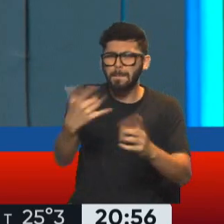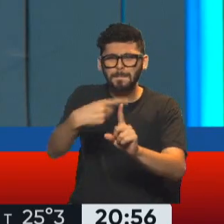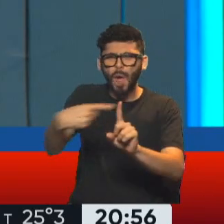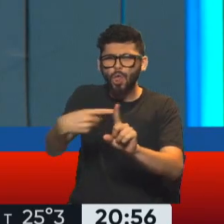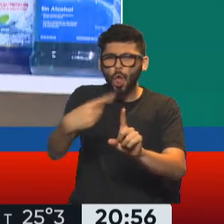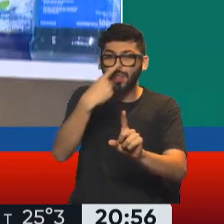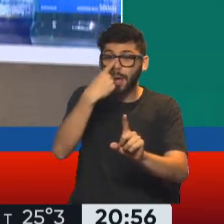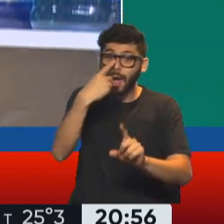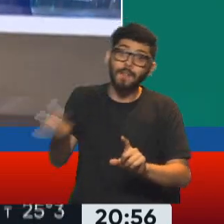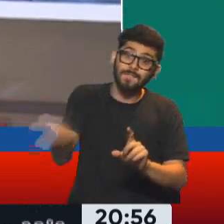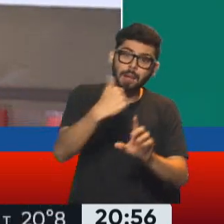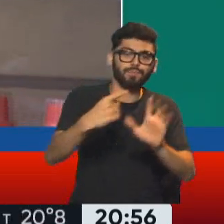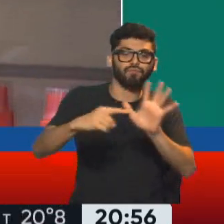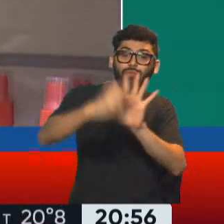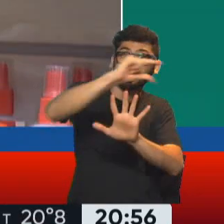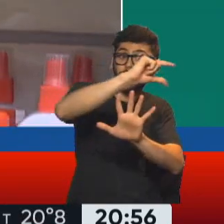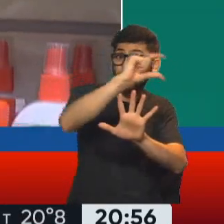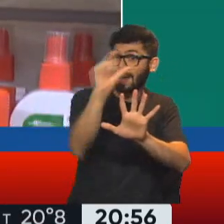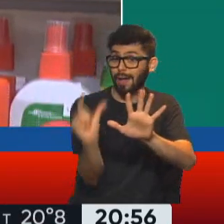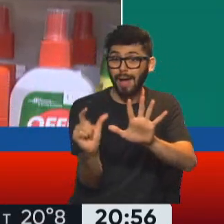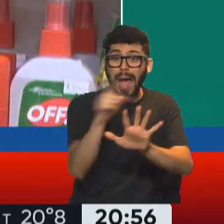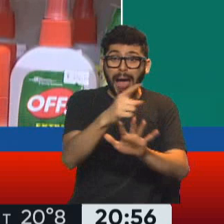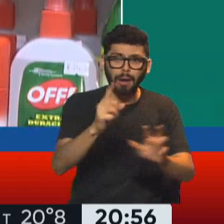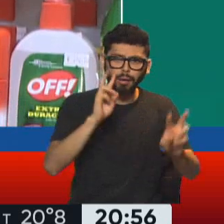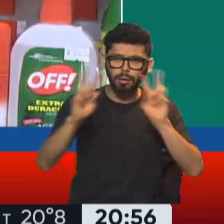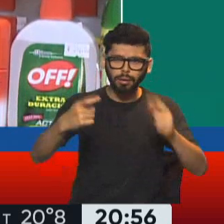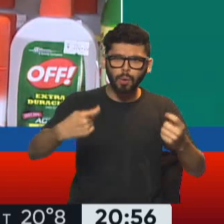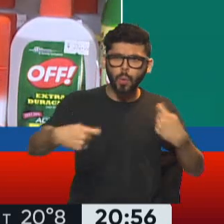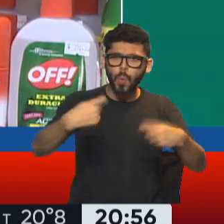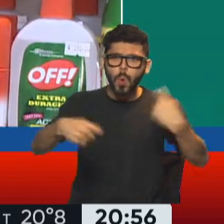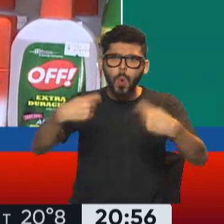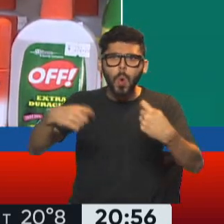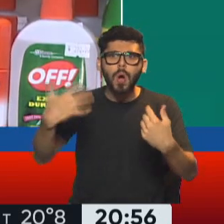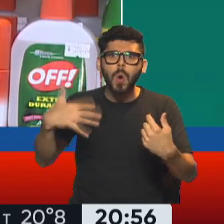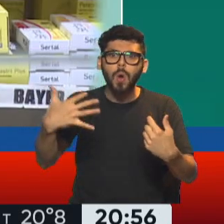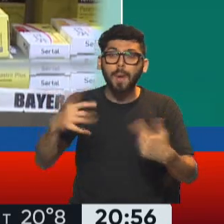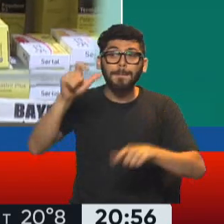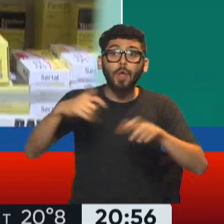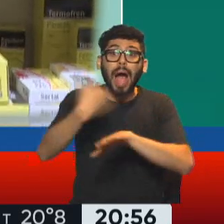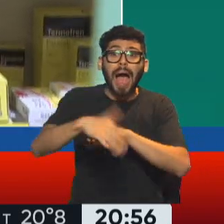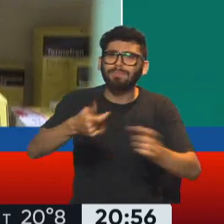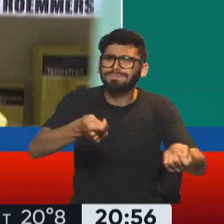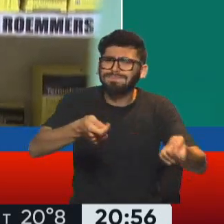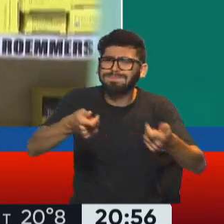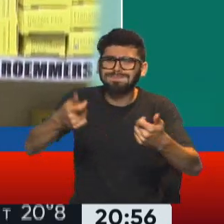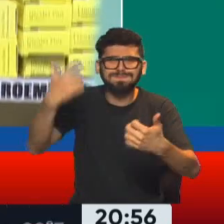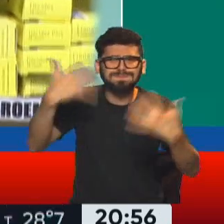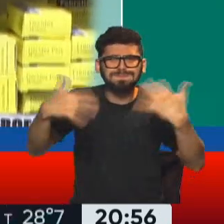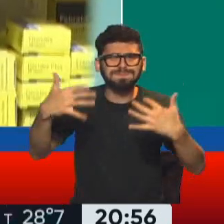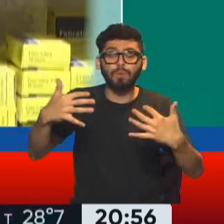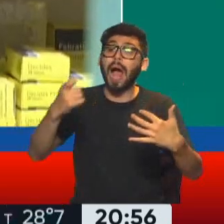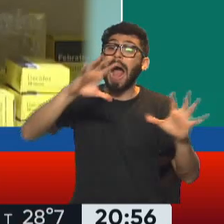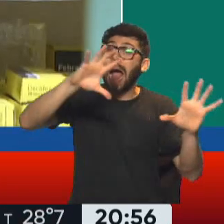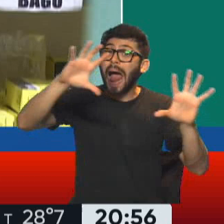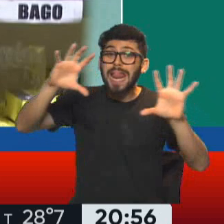mediodía, al conurbano y vas a ver la actividad comercial que hay. Toda la gente en la calle comprando en los negocios. Y a la